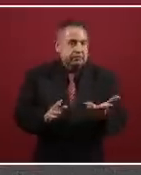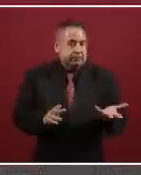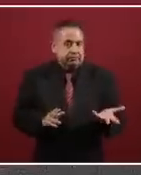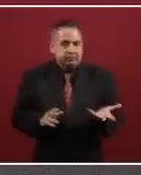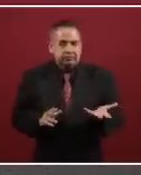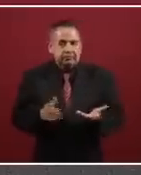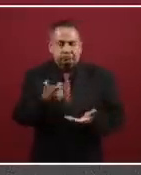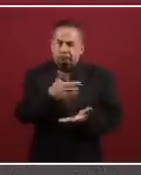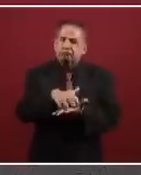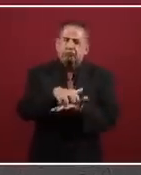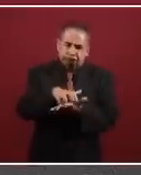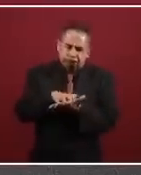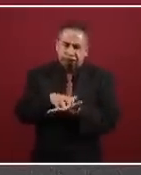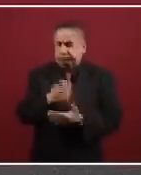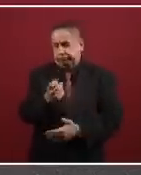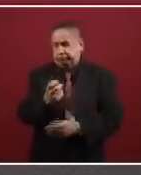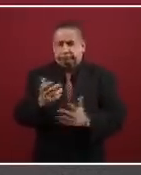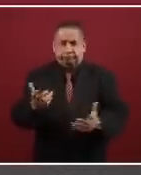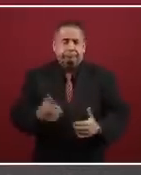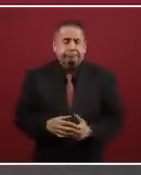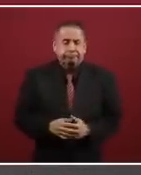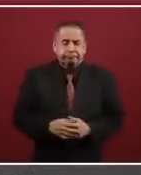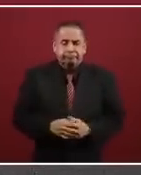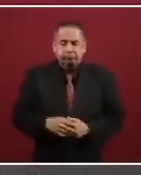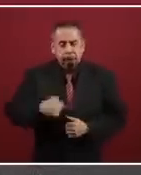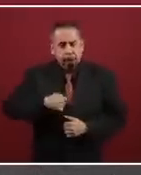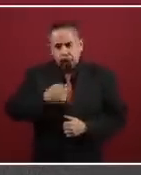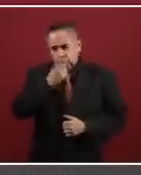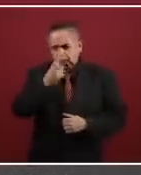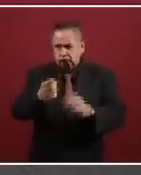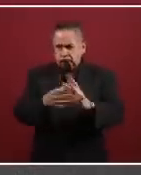es austeridad. Decía yo que